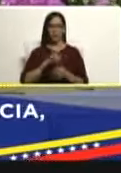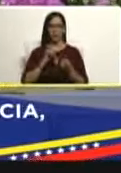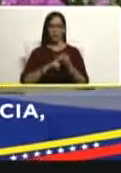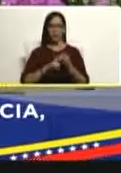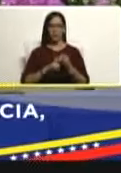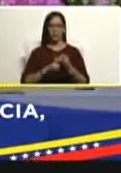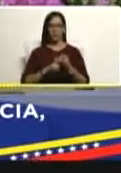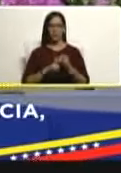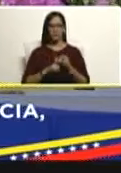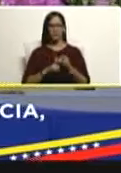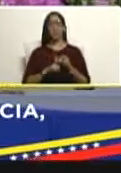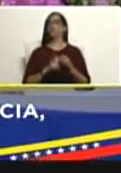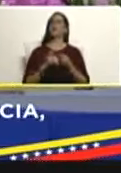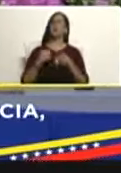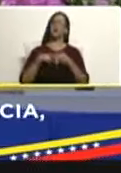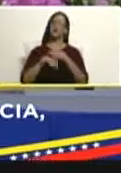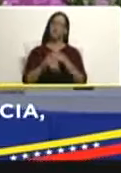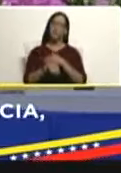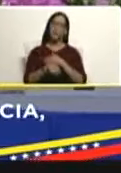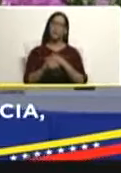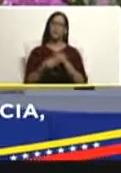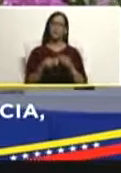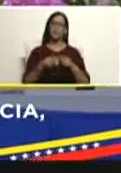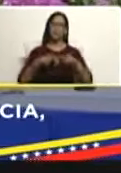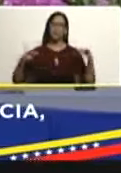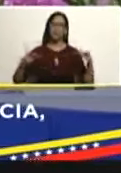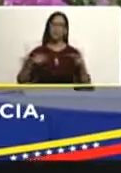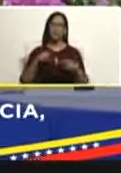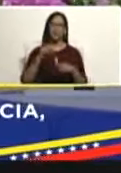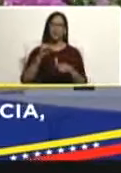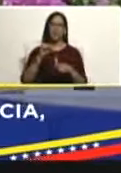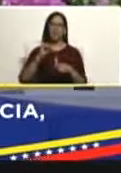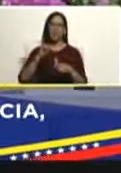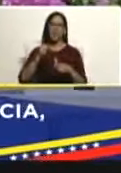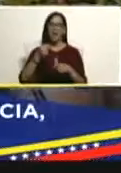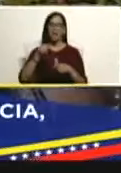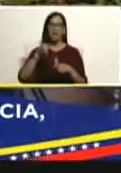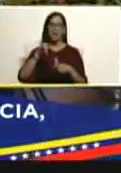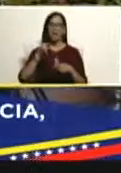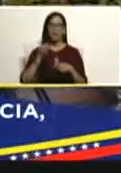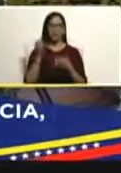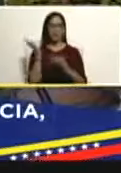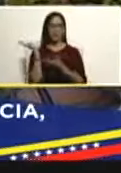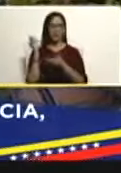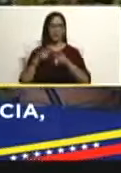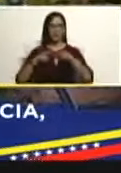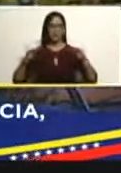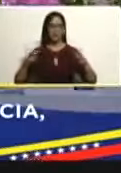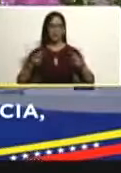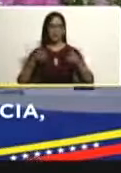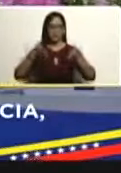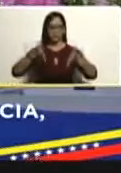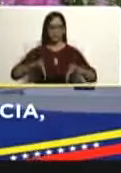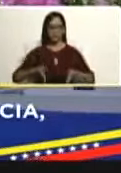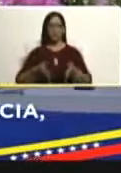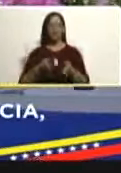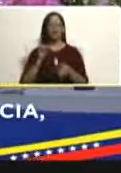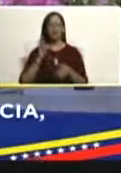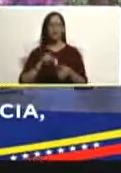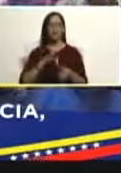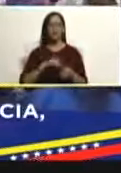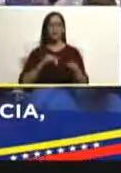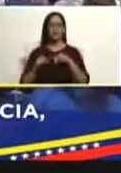Cuando fuimos a enterrar a Chafit Handal, por allá. Okay. ¿Mm? Y también estar su